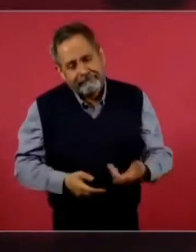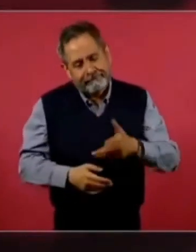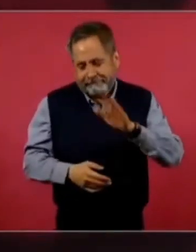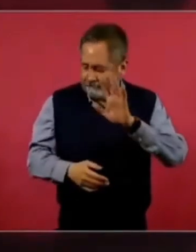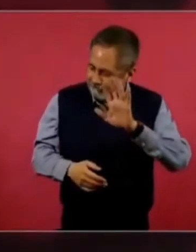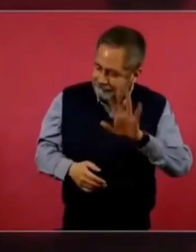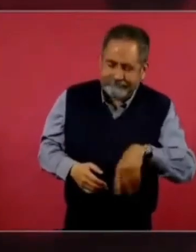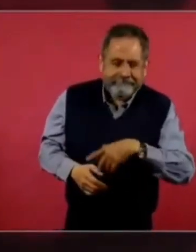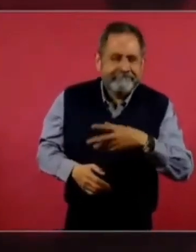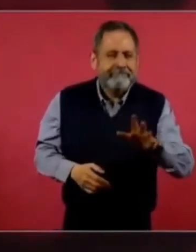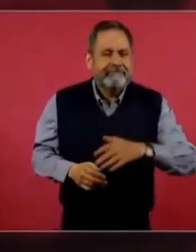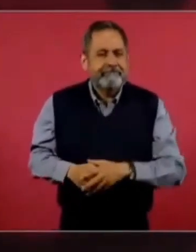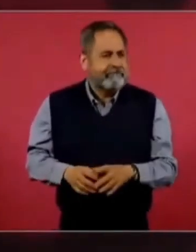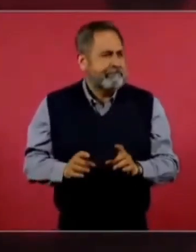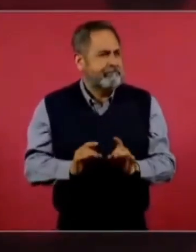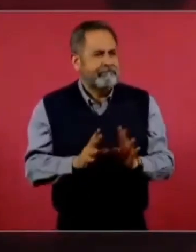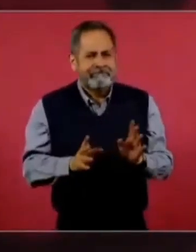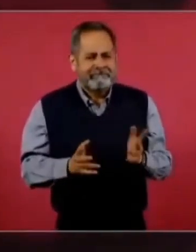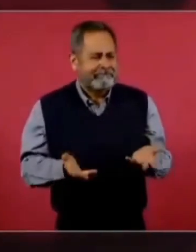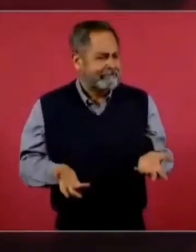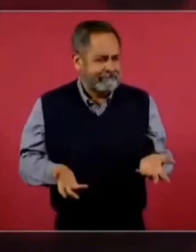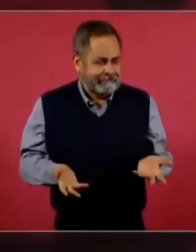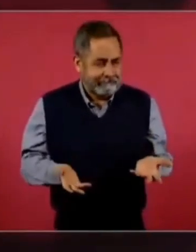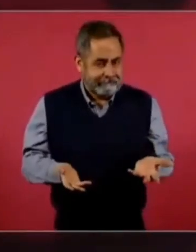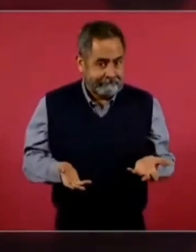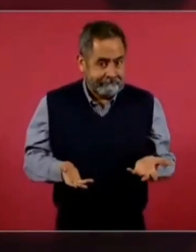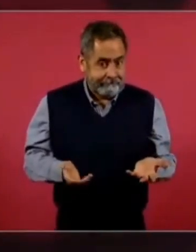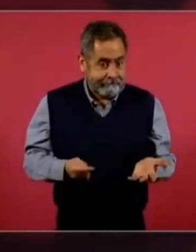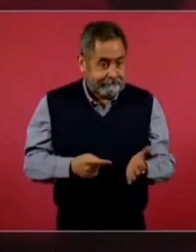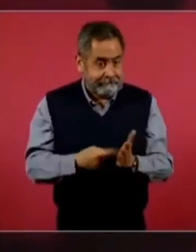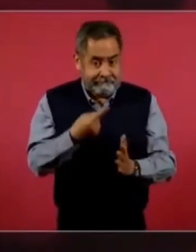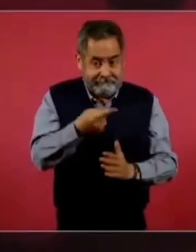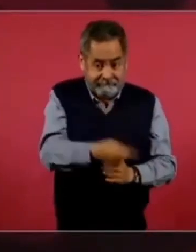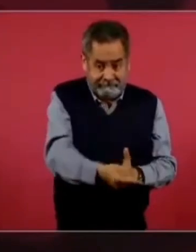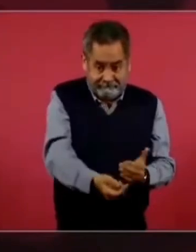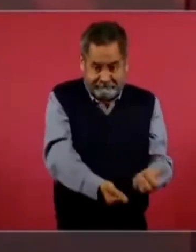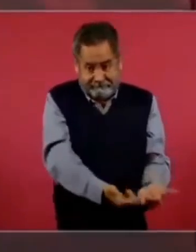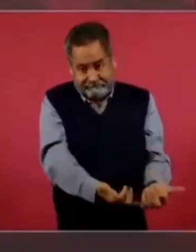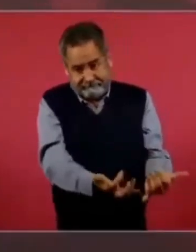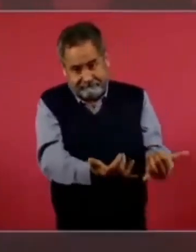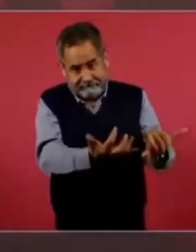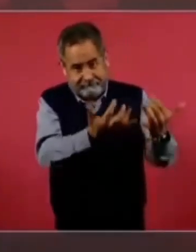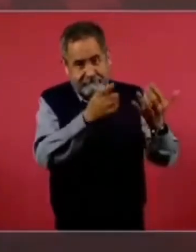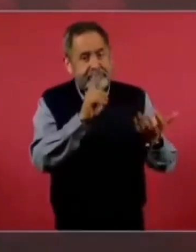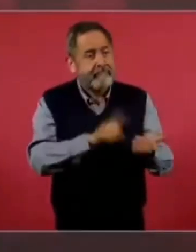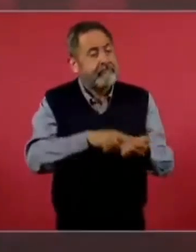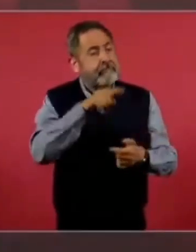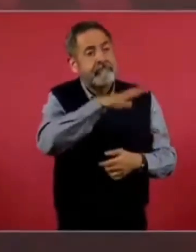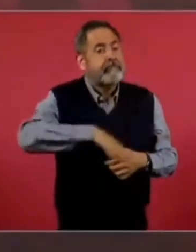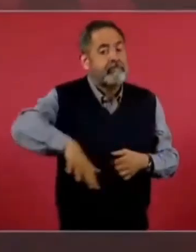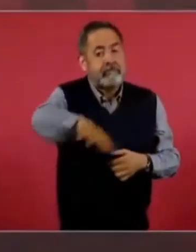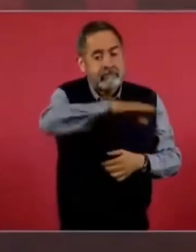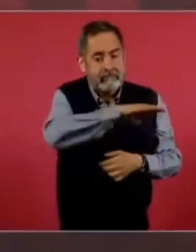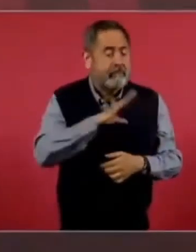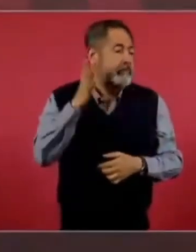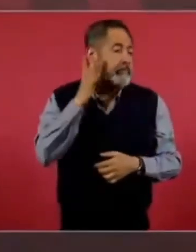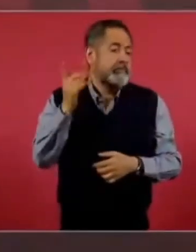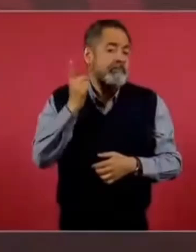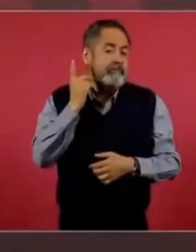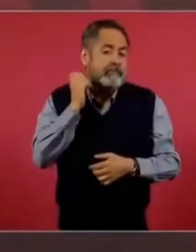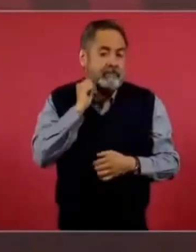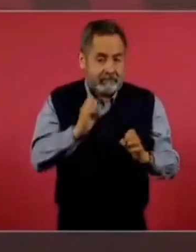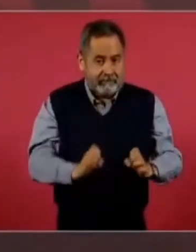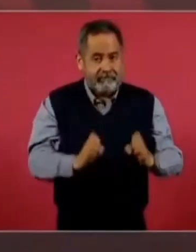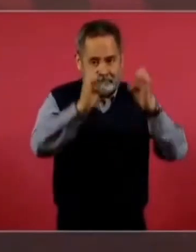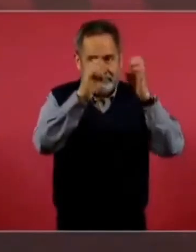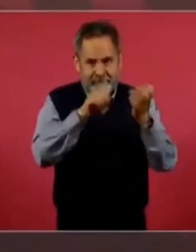sí. De repente le prendieron fuego al Poder Legislativo, digo, al